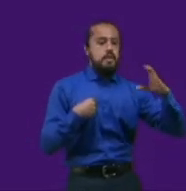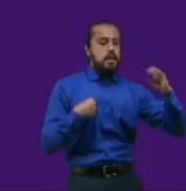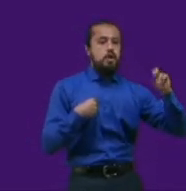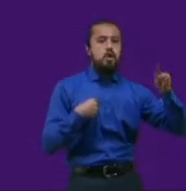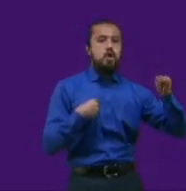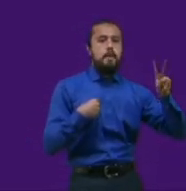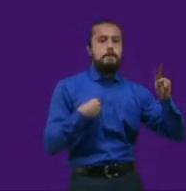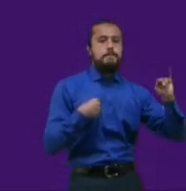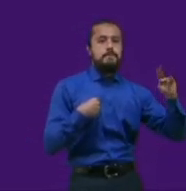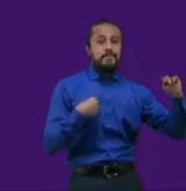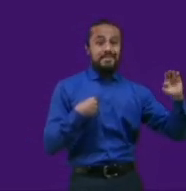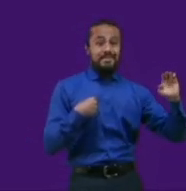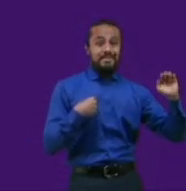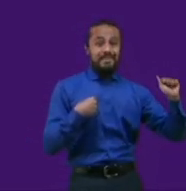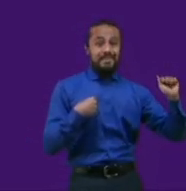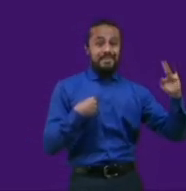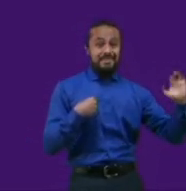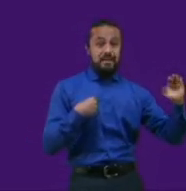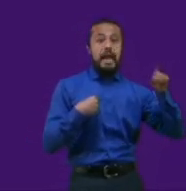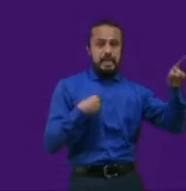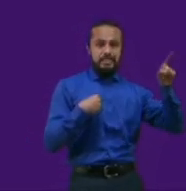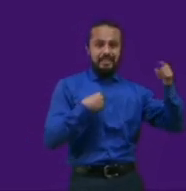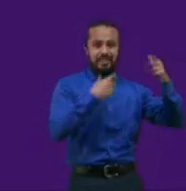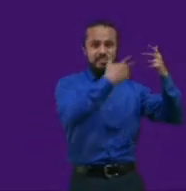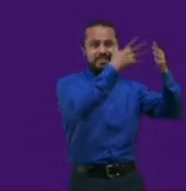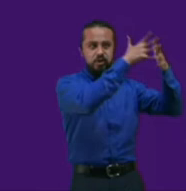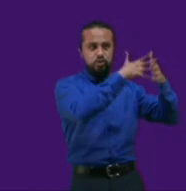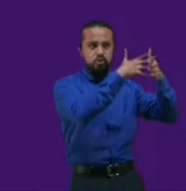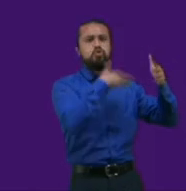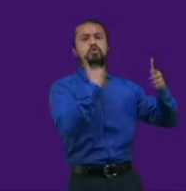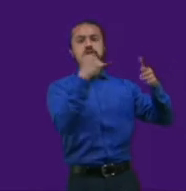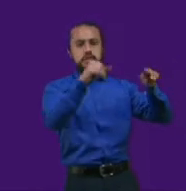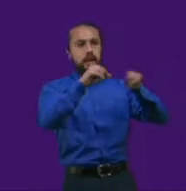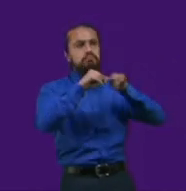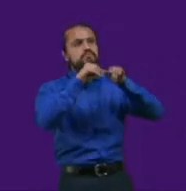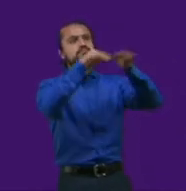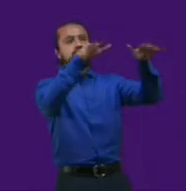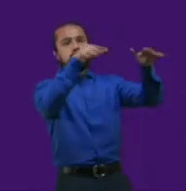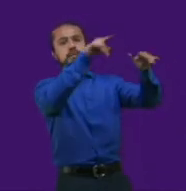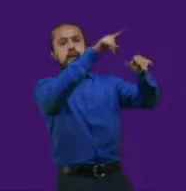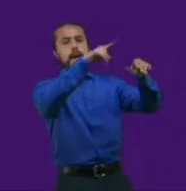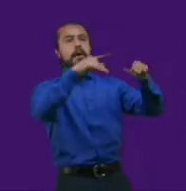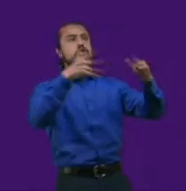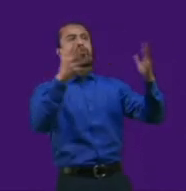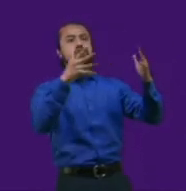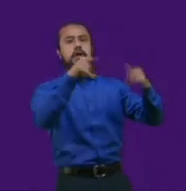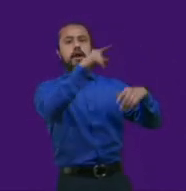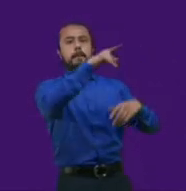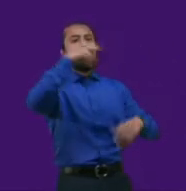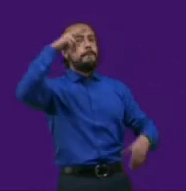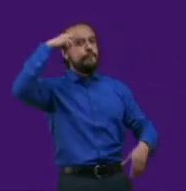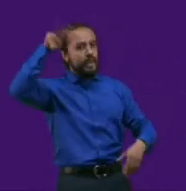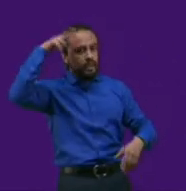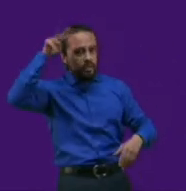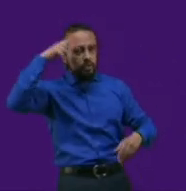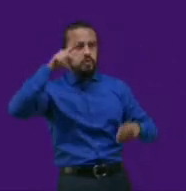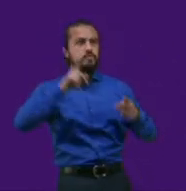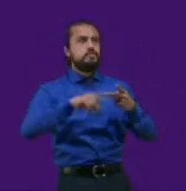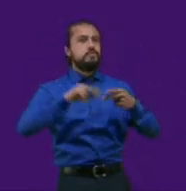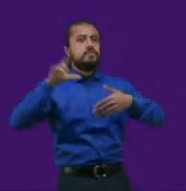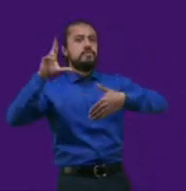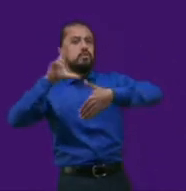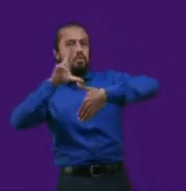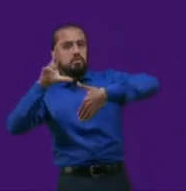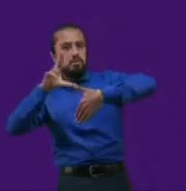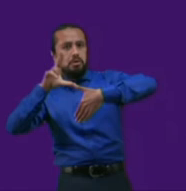colombiano, teníamos un enfoque, bueno, estamos lanzando México, pero teníamos esas limitaciones latinoamericanas que creíamos que éramos buenos a